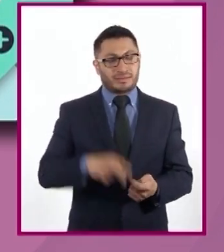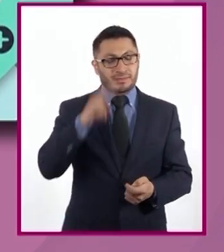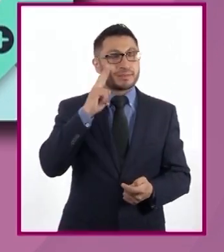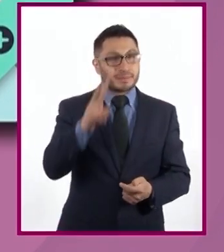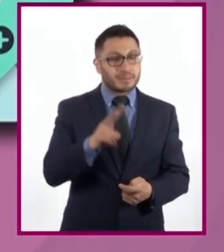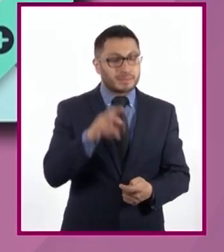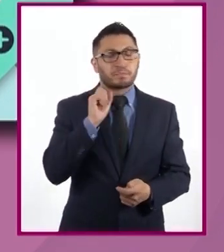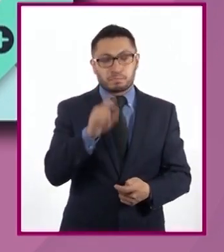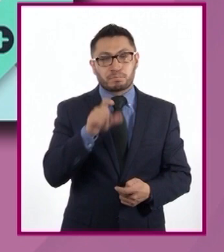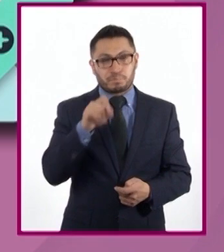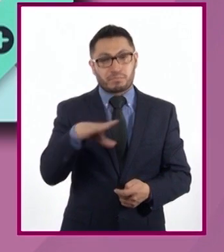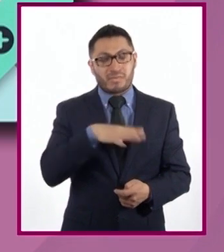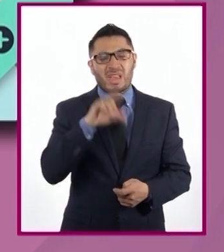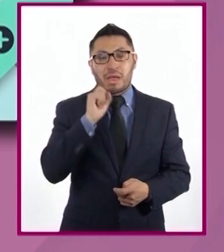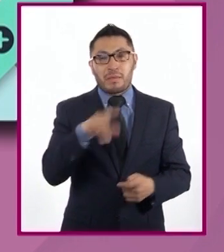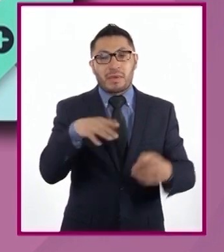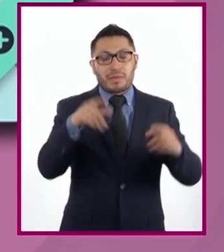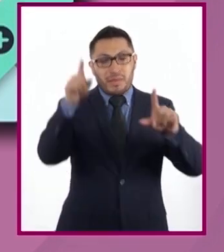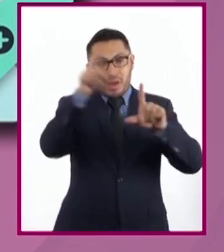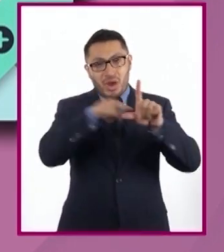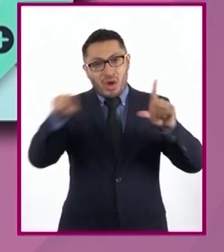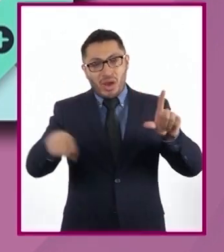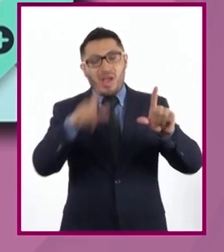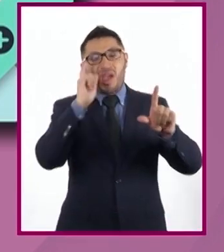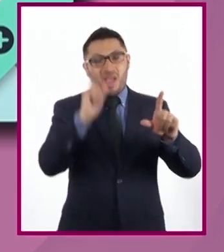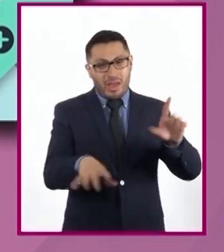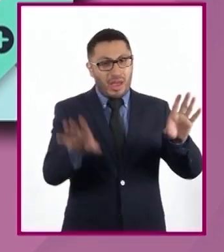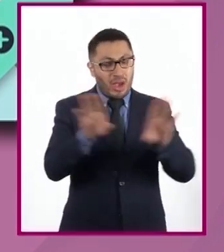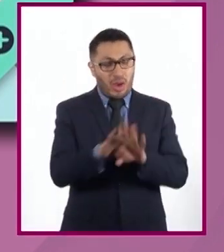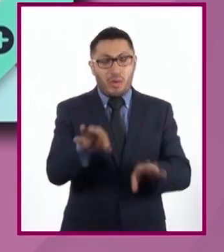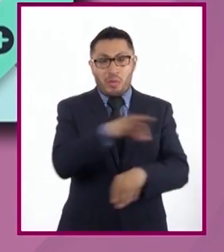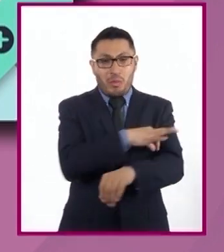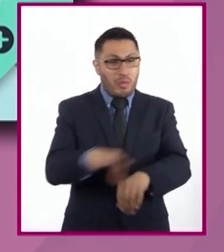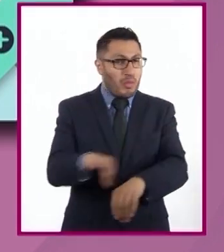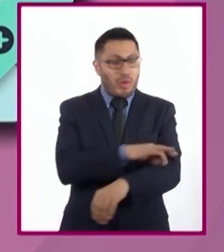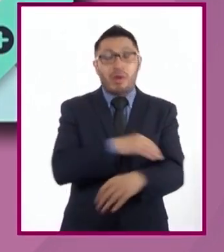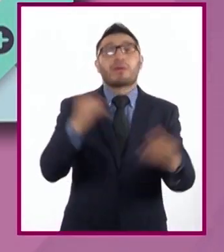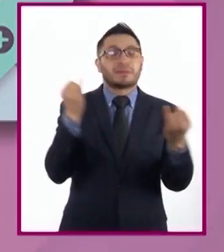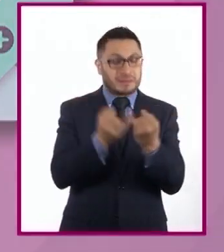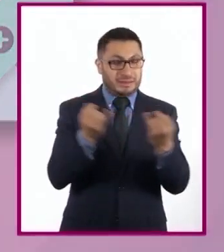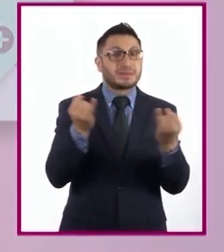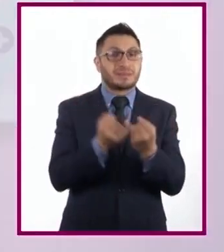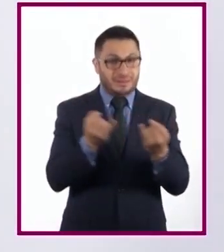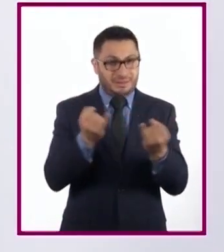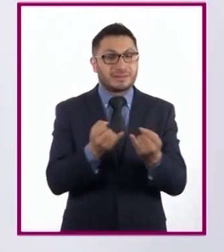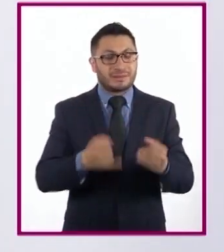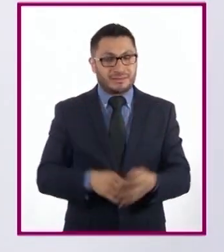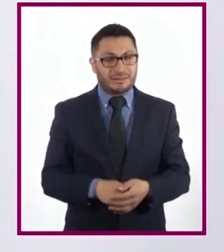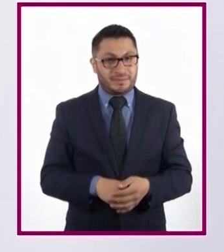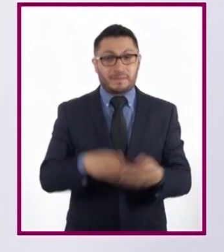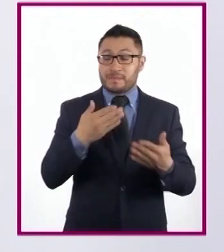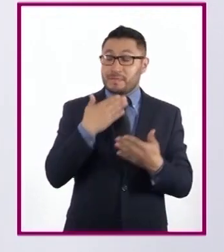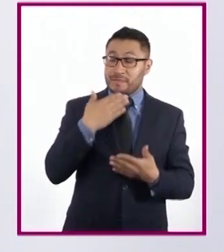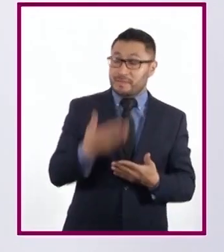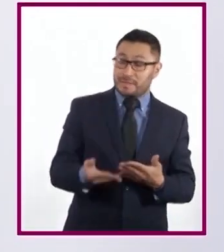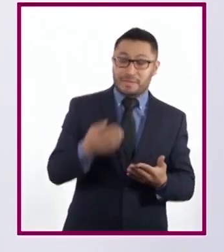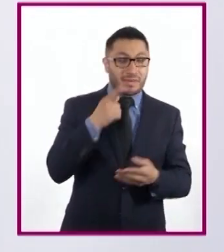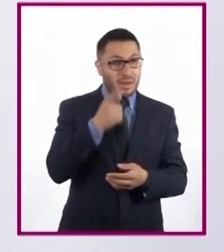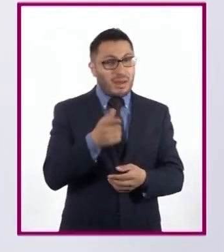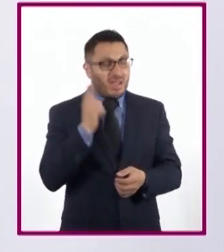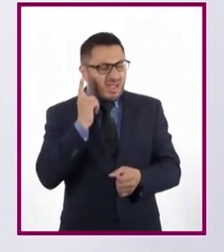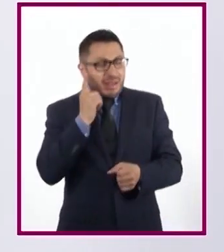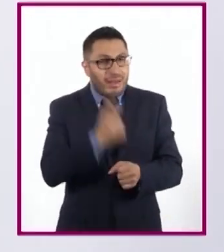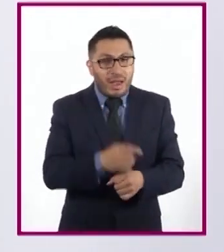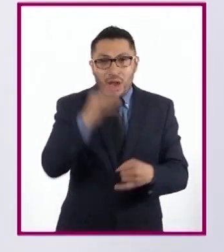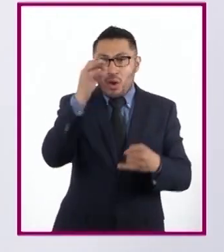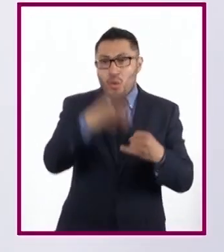observar, también tienen la misma apertura. Esto significa que miden lo mismo. Muy bien, encontraremos